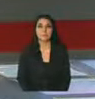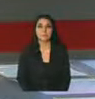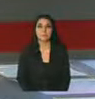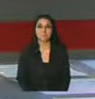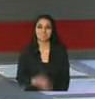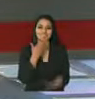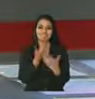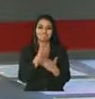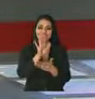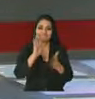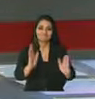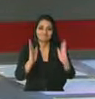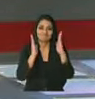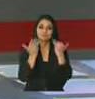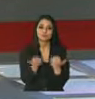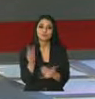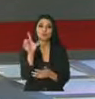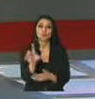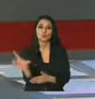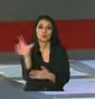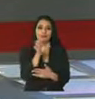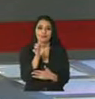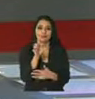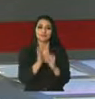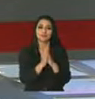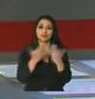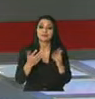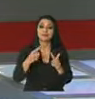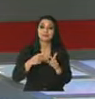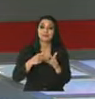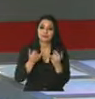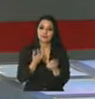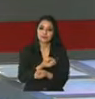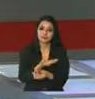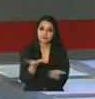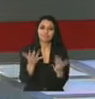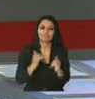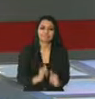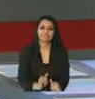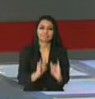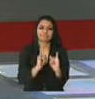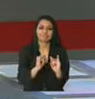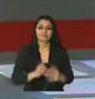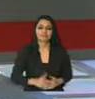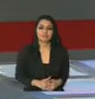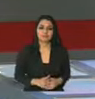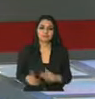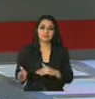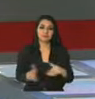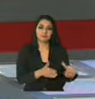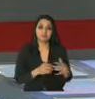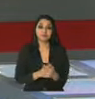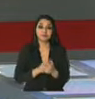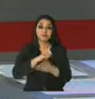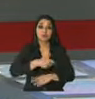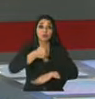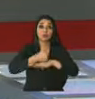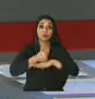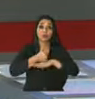Gracias por acompañarnos en este día lunes. Estamos en la primera entrega del Comercio TV. Sigamos contando el desarrollo de las noticias. Las autoridades dictaron